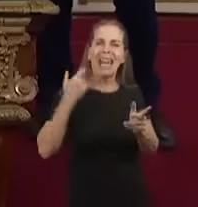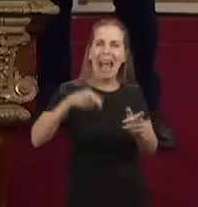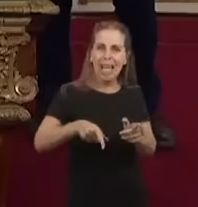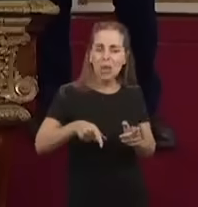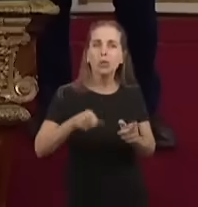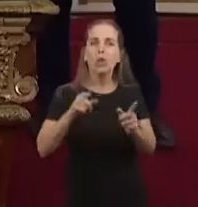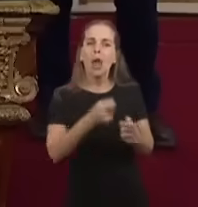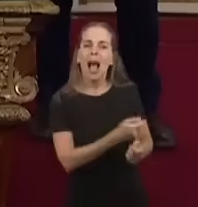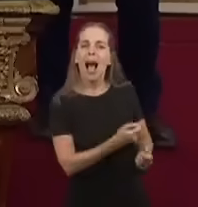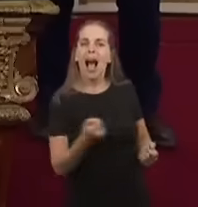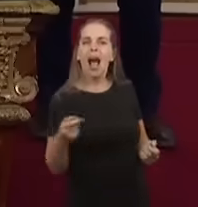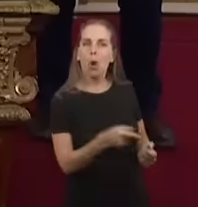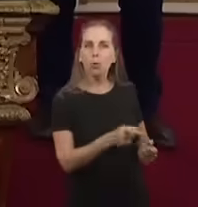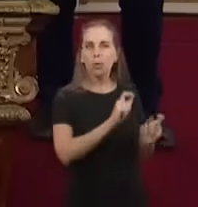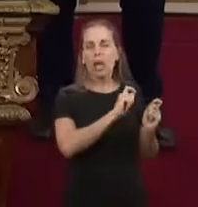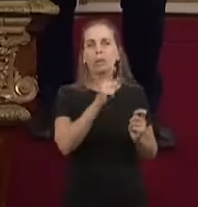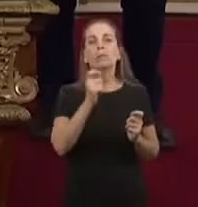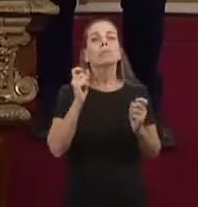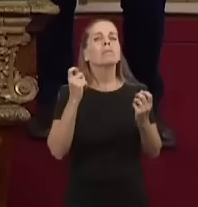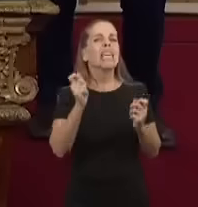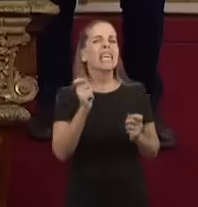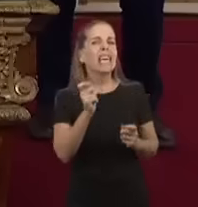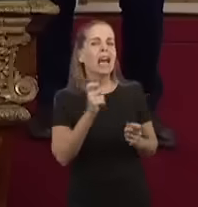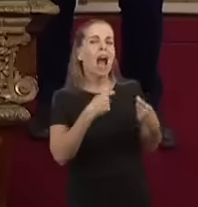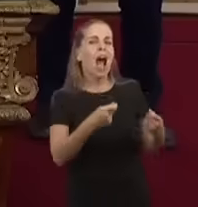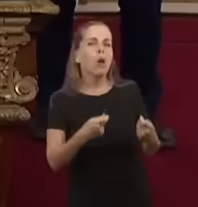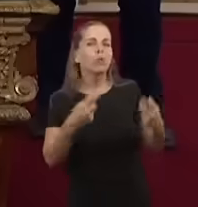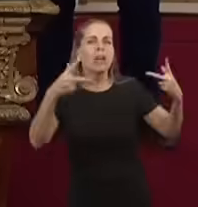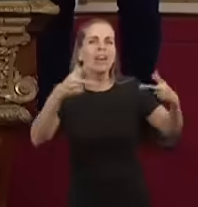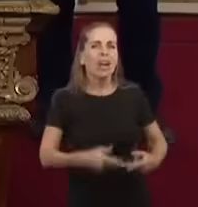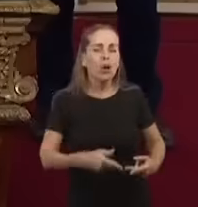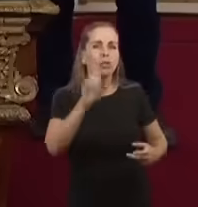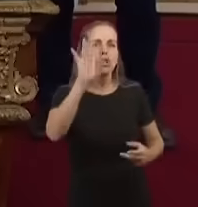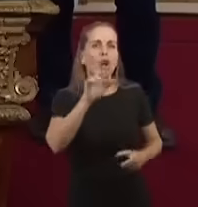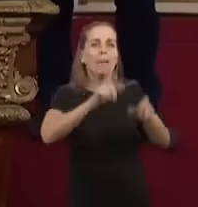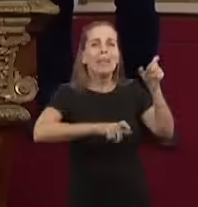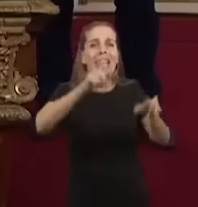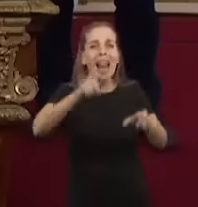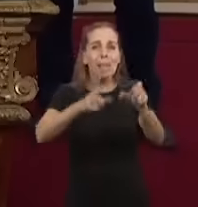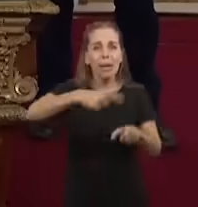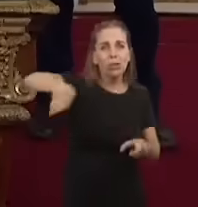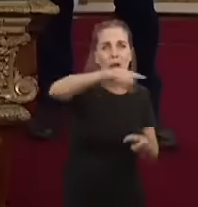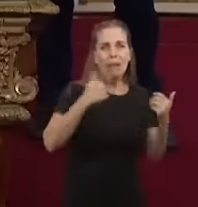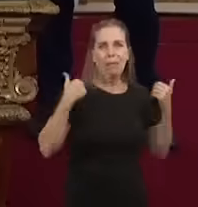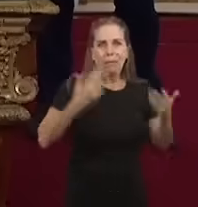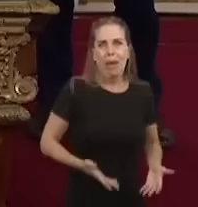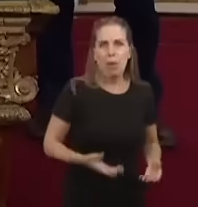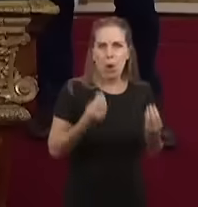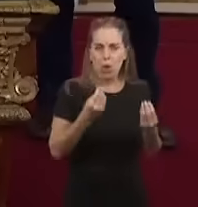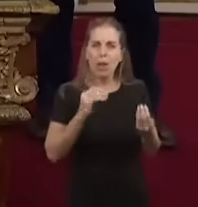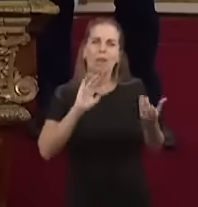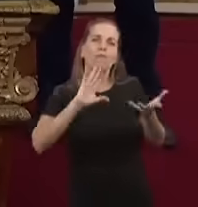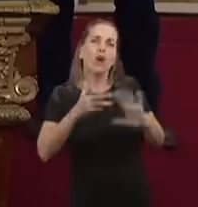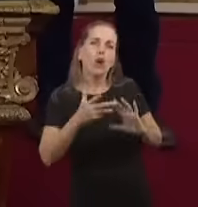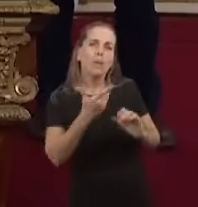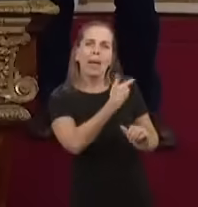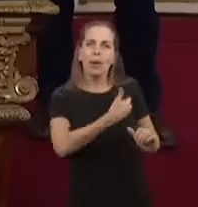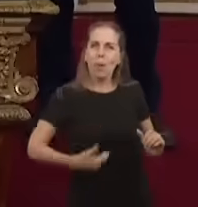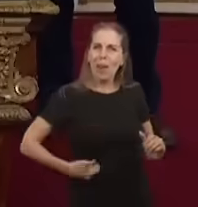del ajuste a tod la población Argentina sino solamente a aquellos que fueron beneficiados por el modelo empobrecedor del